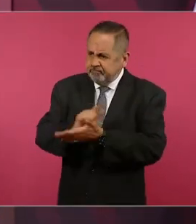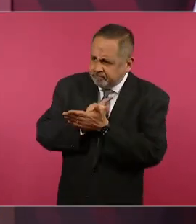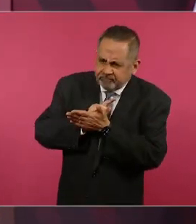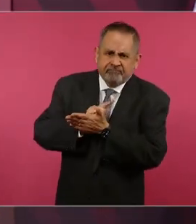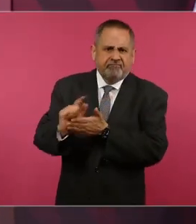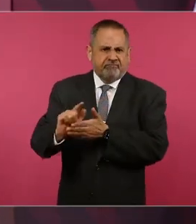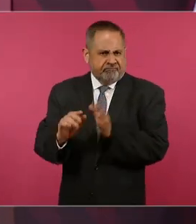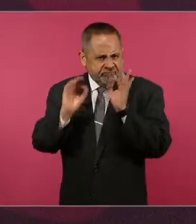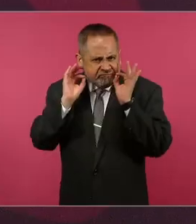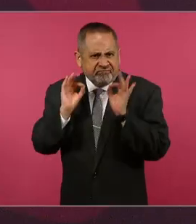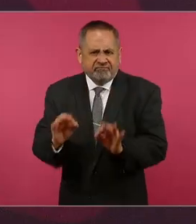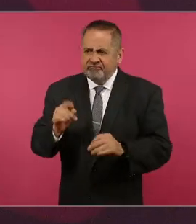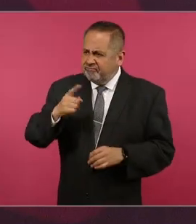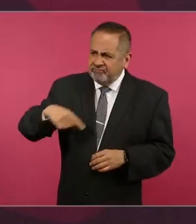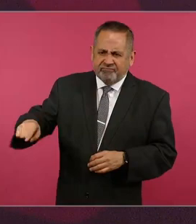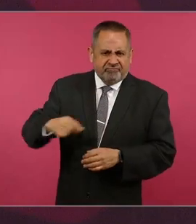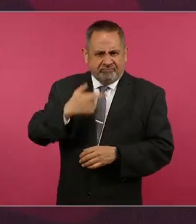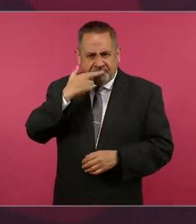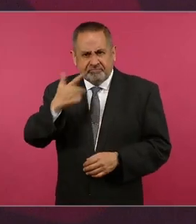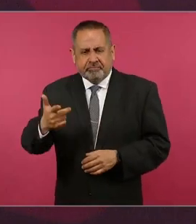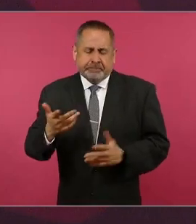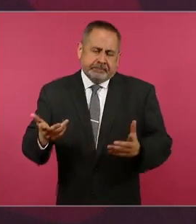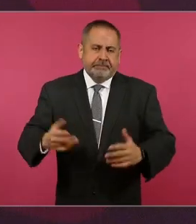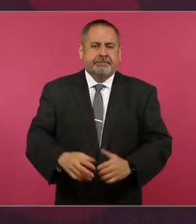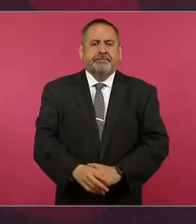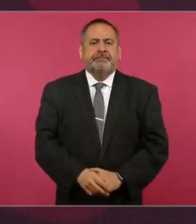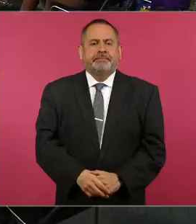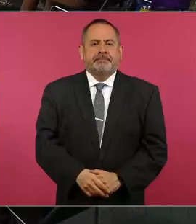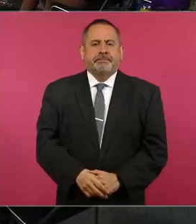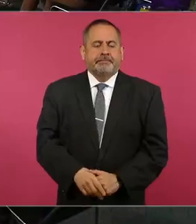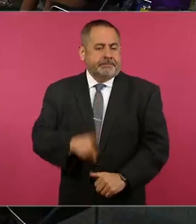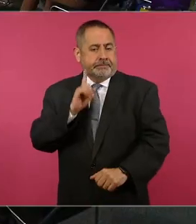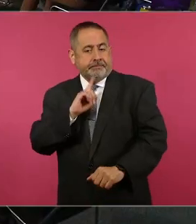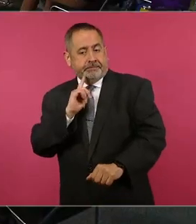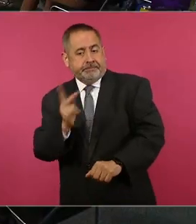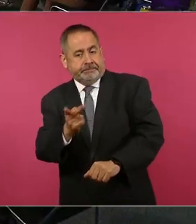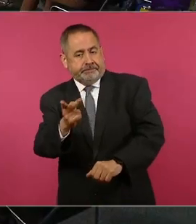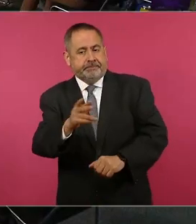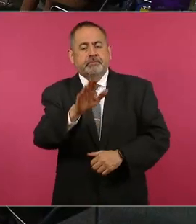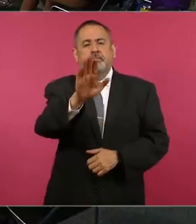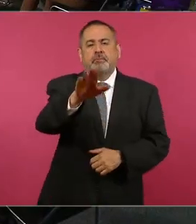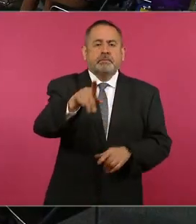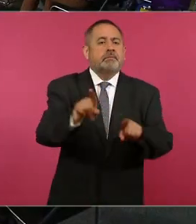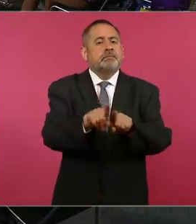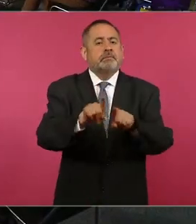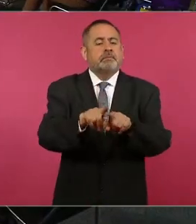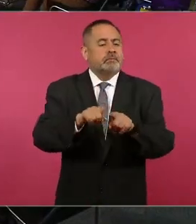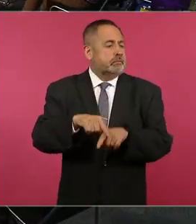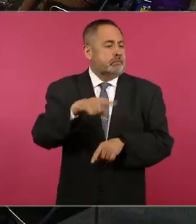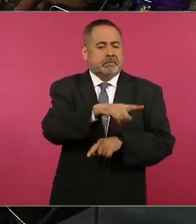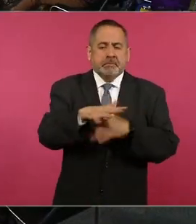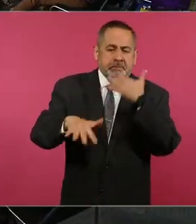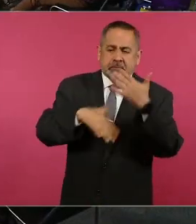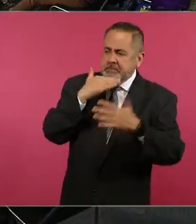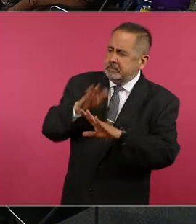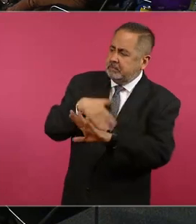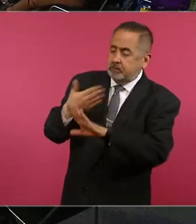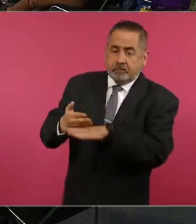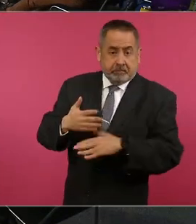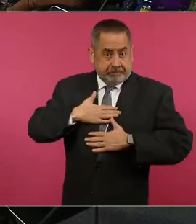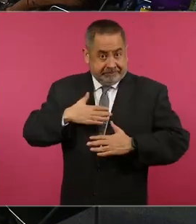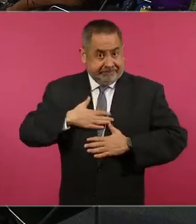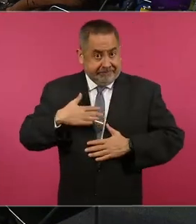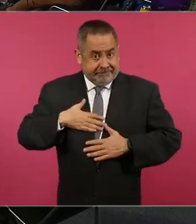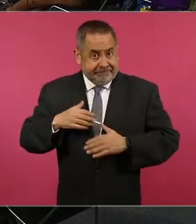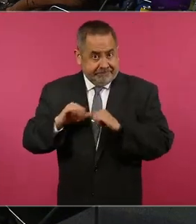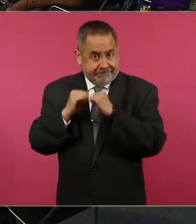purificar la vida pública presidente y en este mismo tema de la guerra sucia mediática en contralínea revisamos